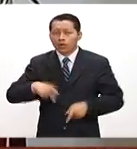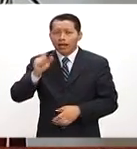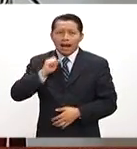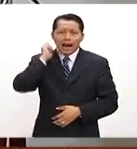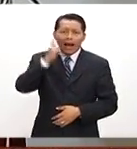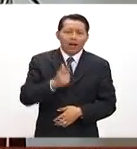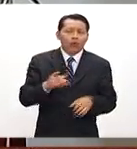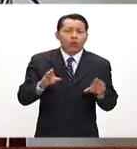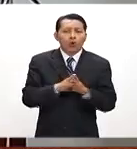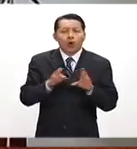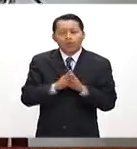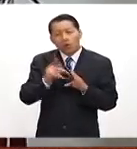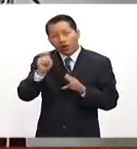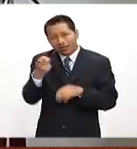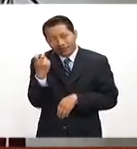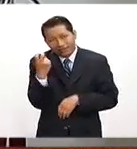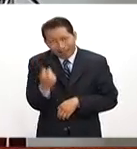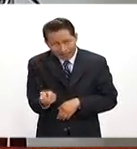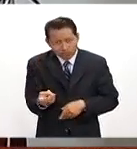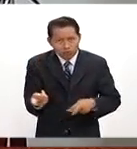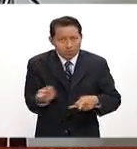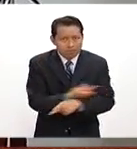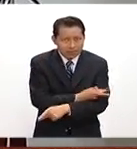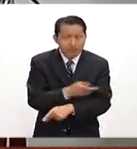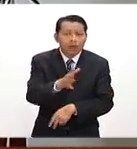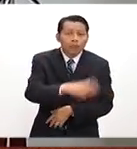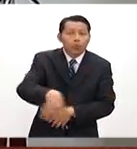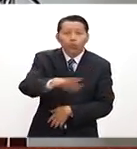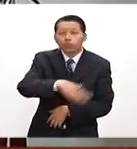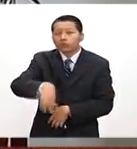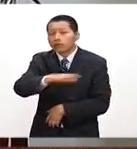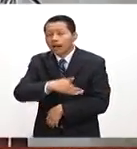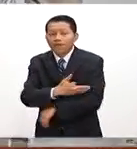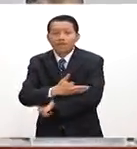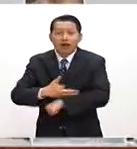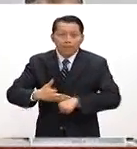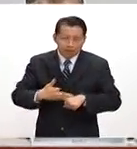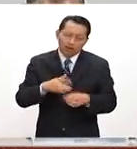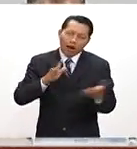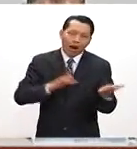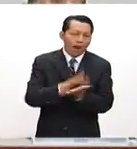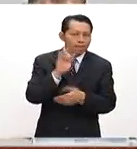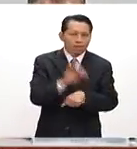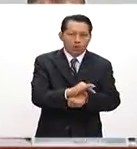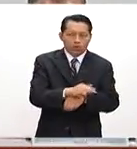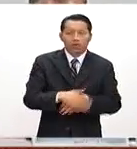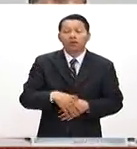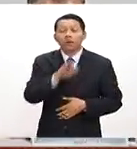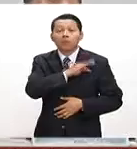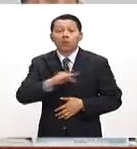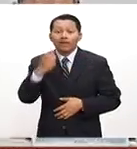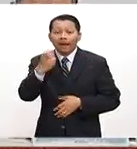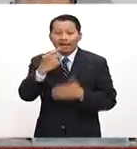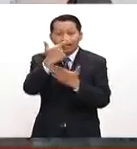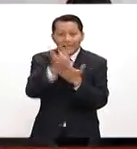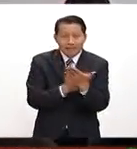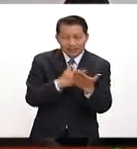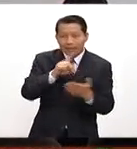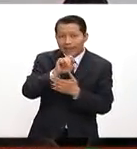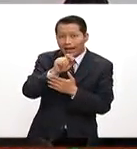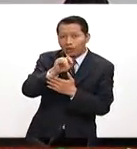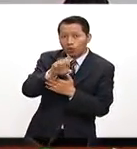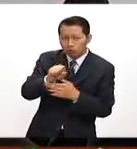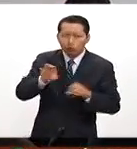encuentre en la dolorosa situación de estar buscando a un familiar. Los mecanismos para el uso de dicha base de datos también